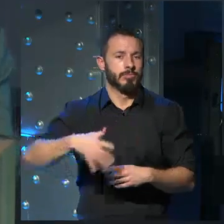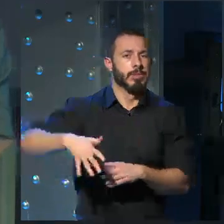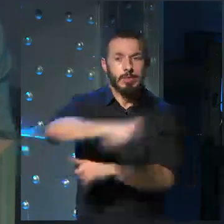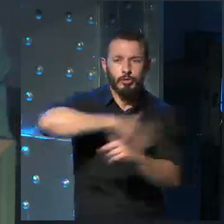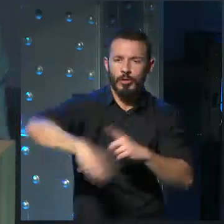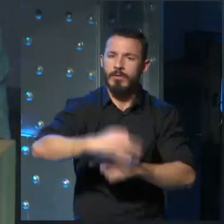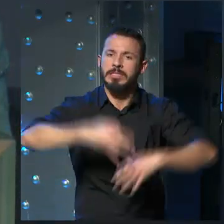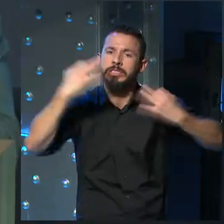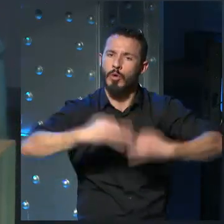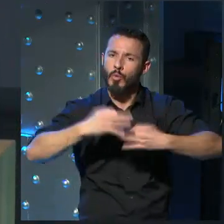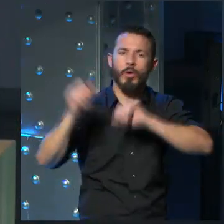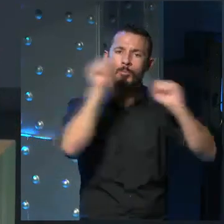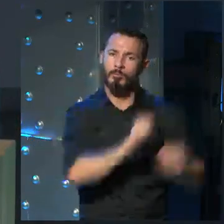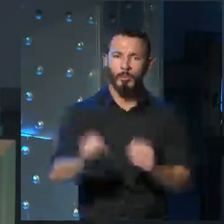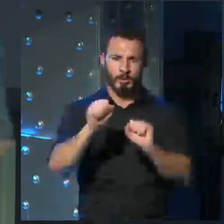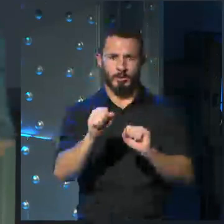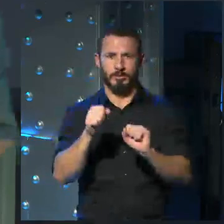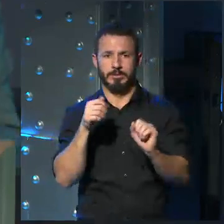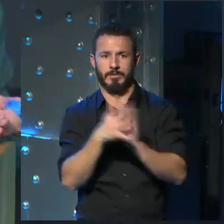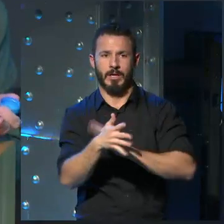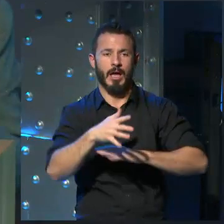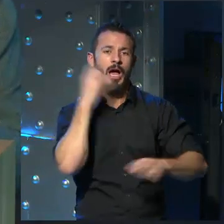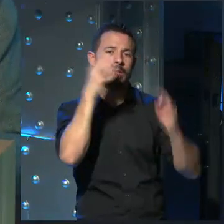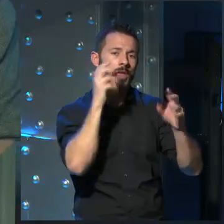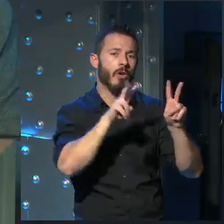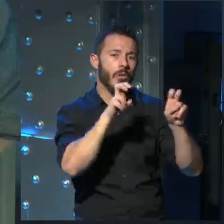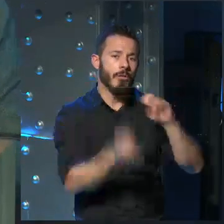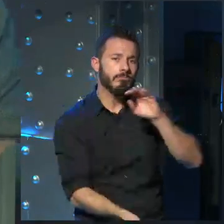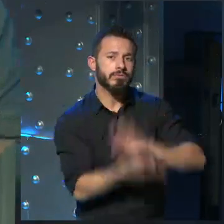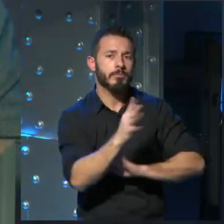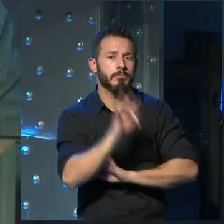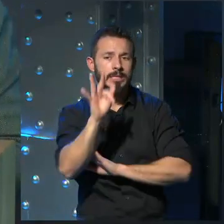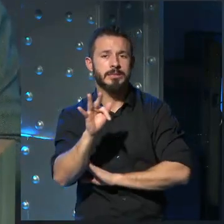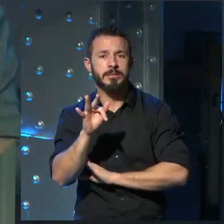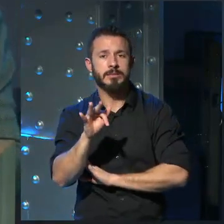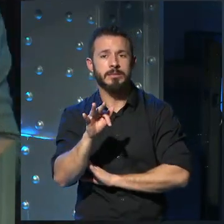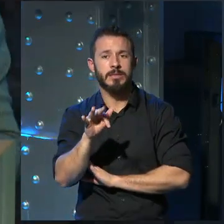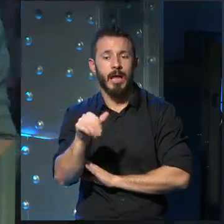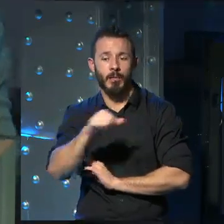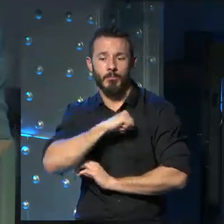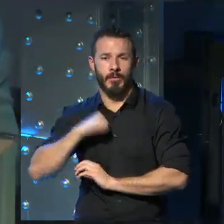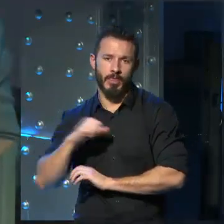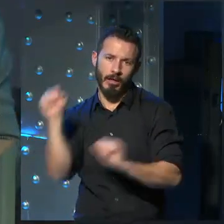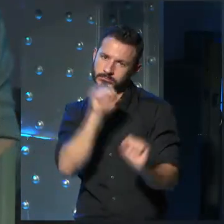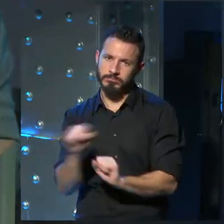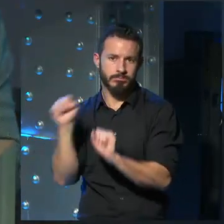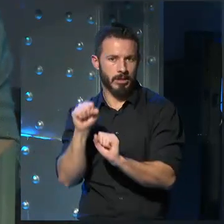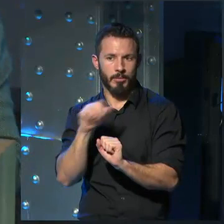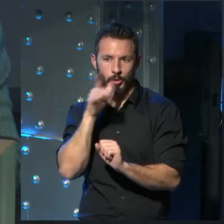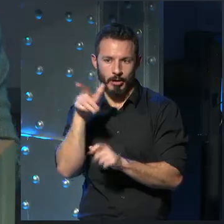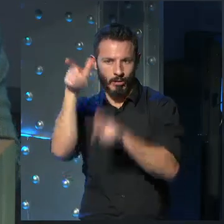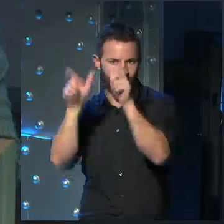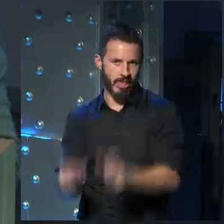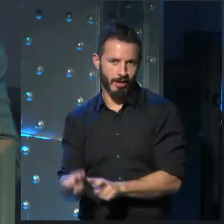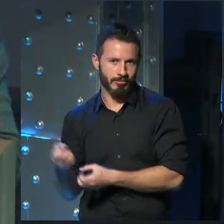protección, un equilibrio entre lo que es la generación de nueva actividad y la necesidad de proteger la privacidad de los datos que